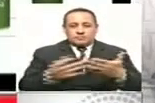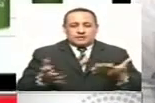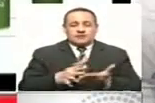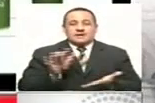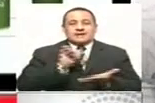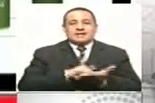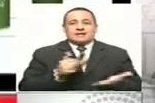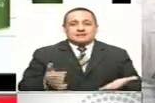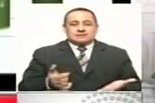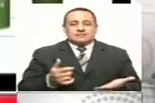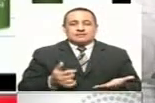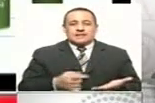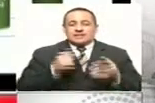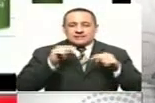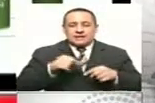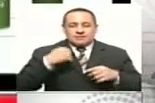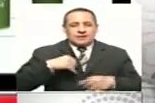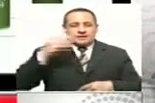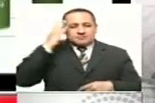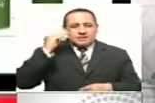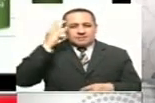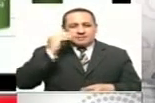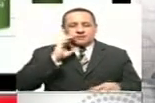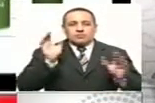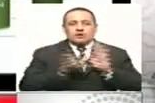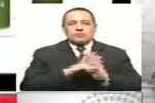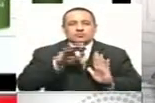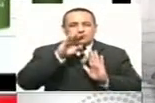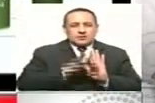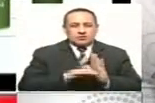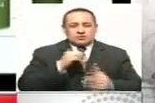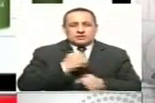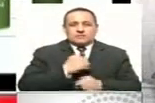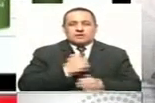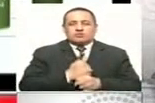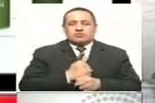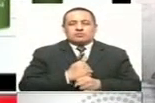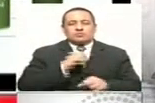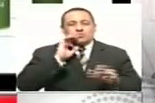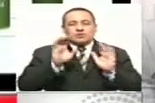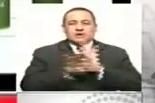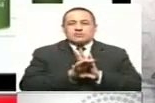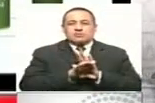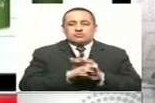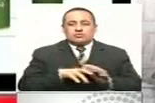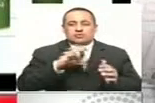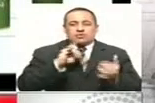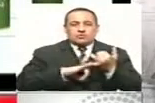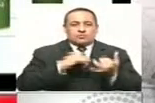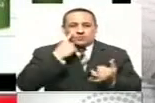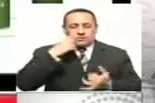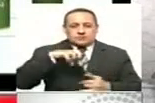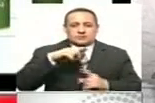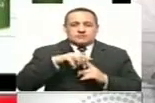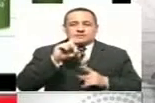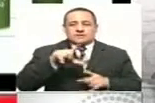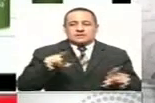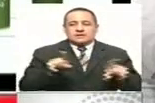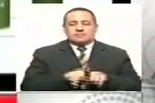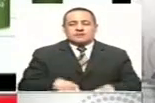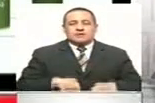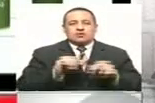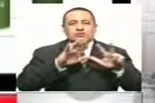a experimentar una menor ejecución, por ejemplo, Citel, al